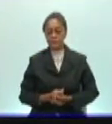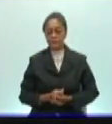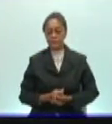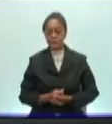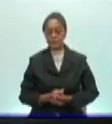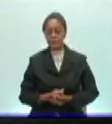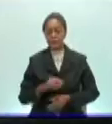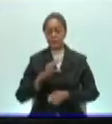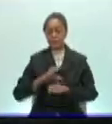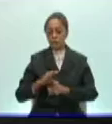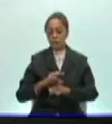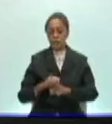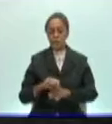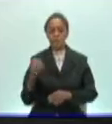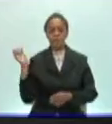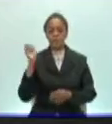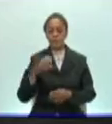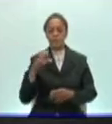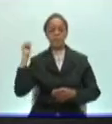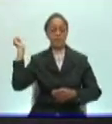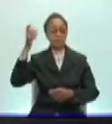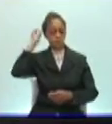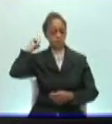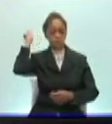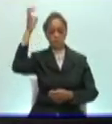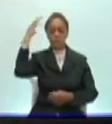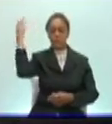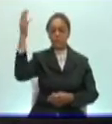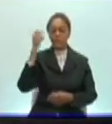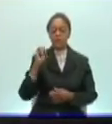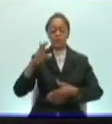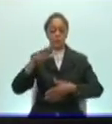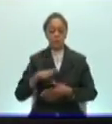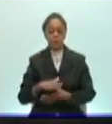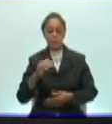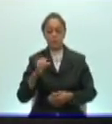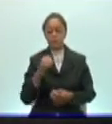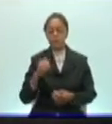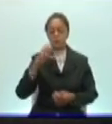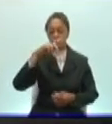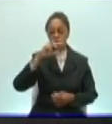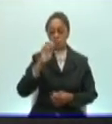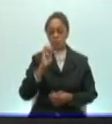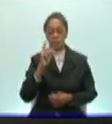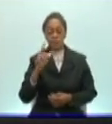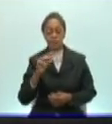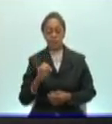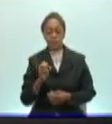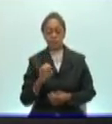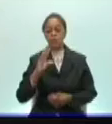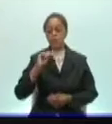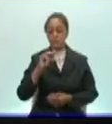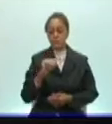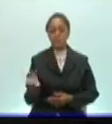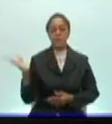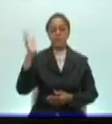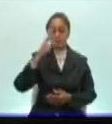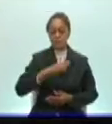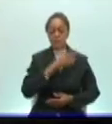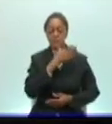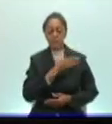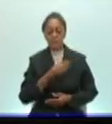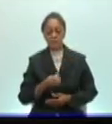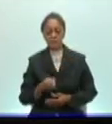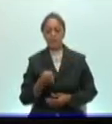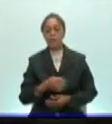Los campesinos lanzan sus sombreros al aire cuando el presidente de la República, doctor Osvaldo Dorticós, anuncia el regreso de Fidel Castro